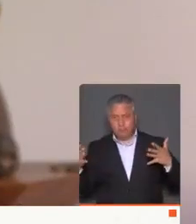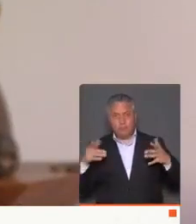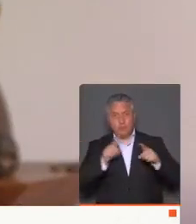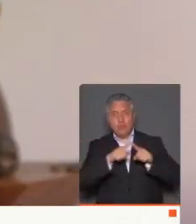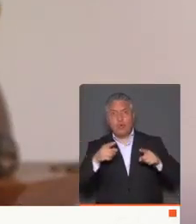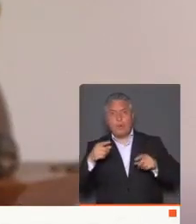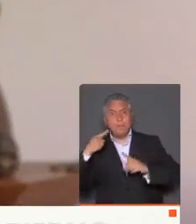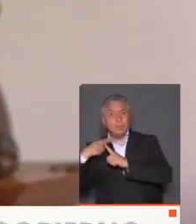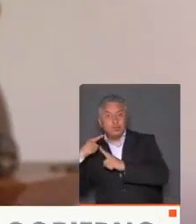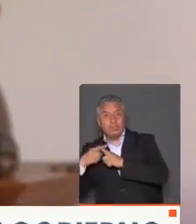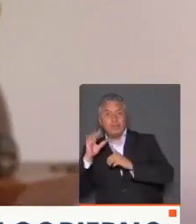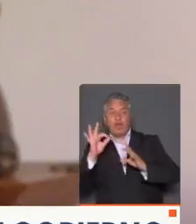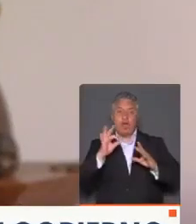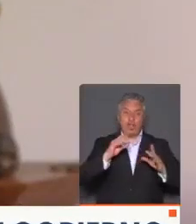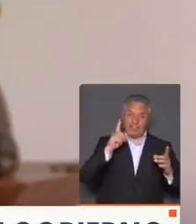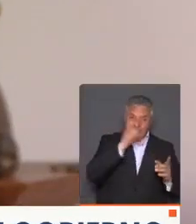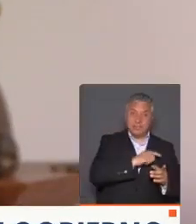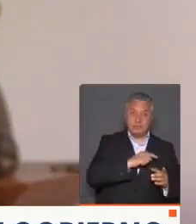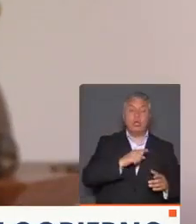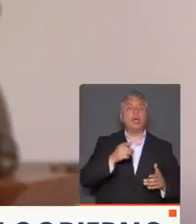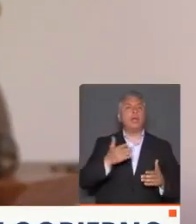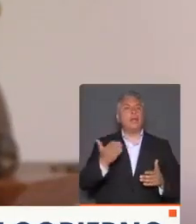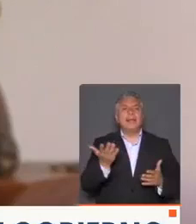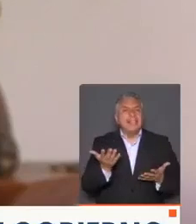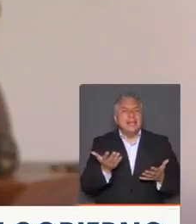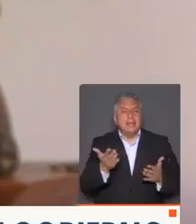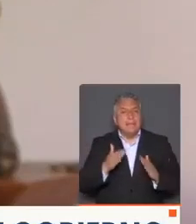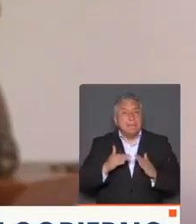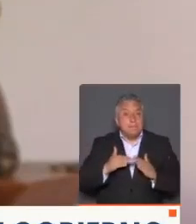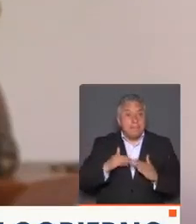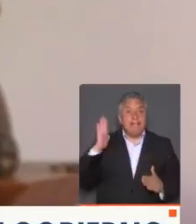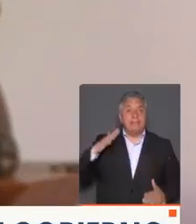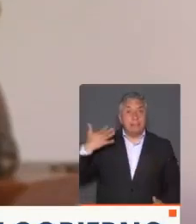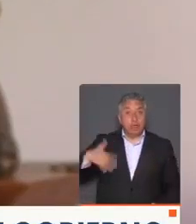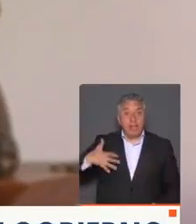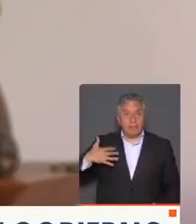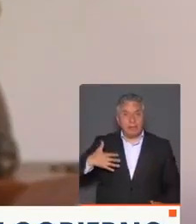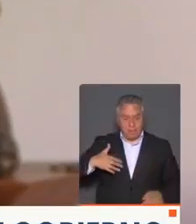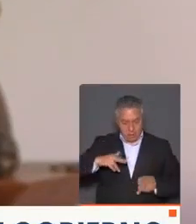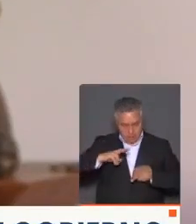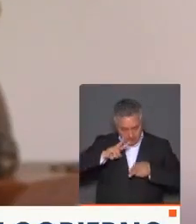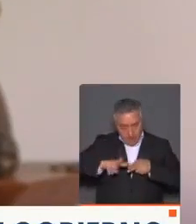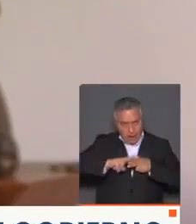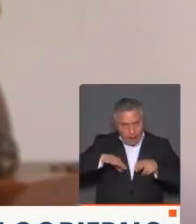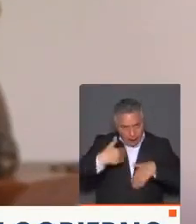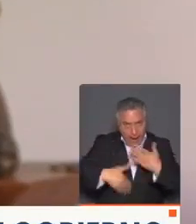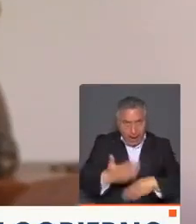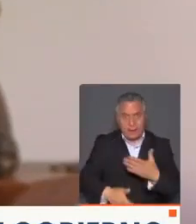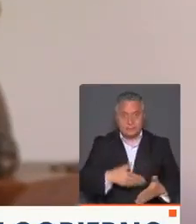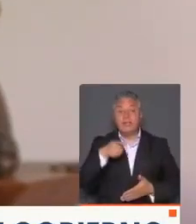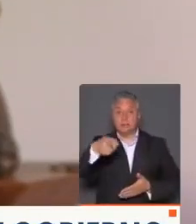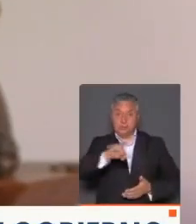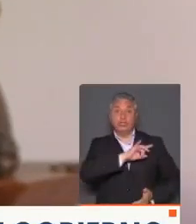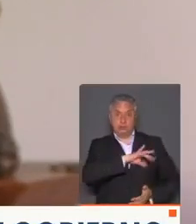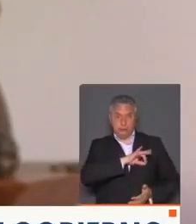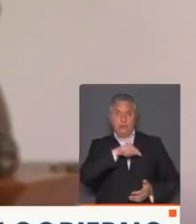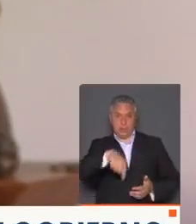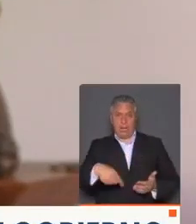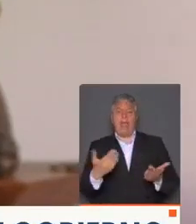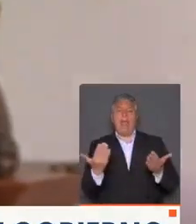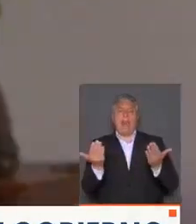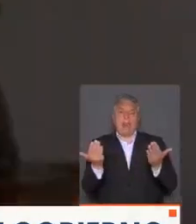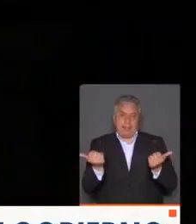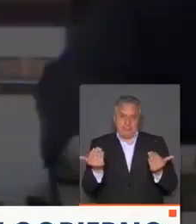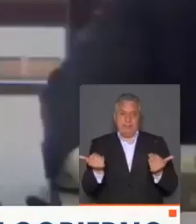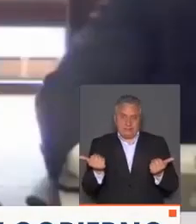lo más importante es hacerlas si es que eso es lo que el país necesita y y y y